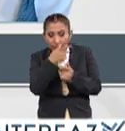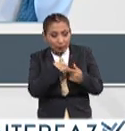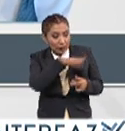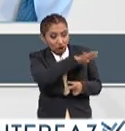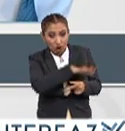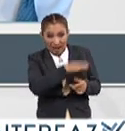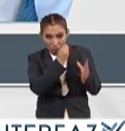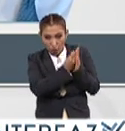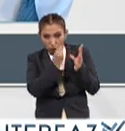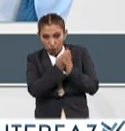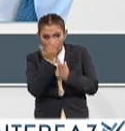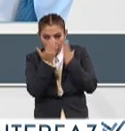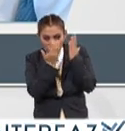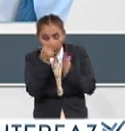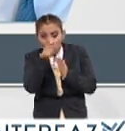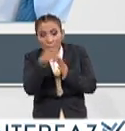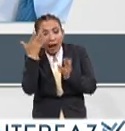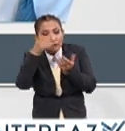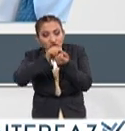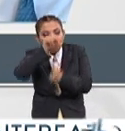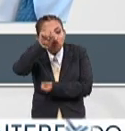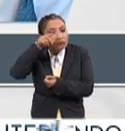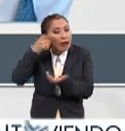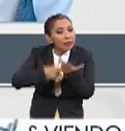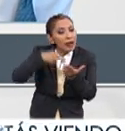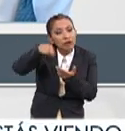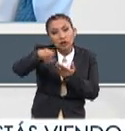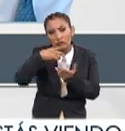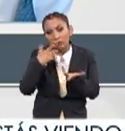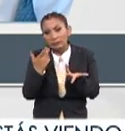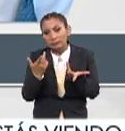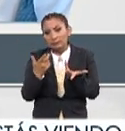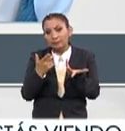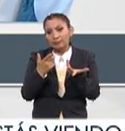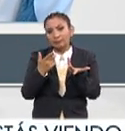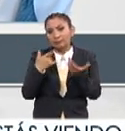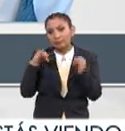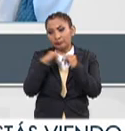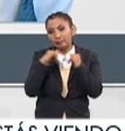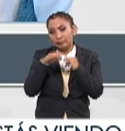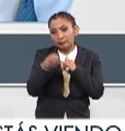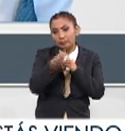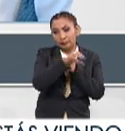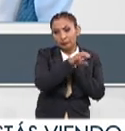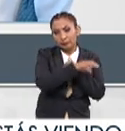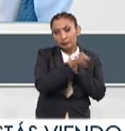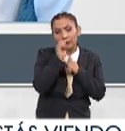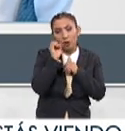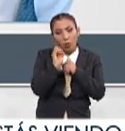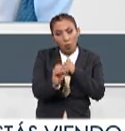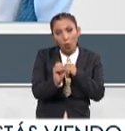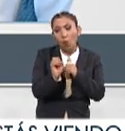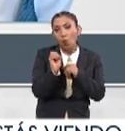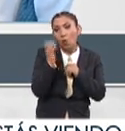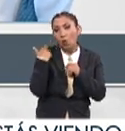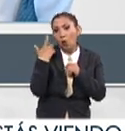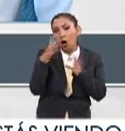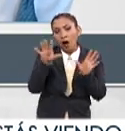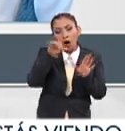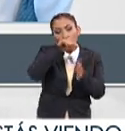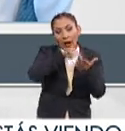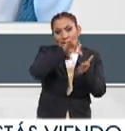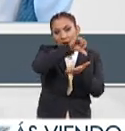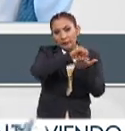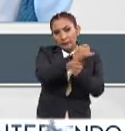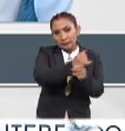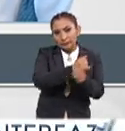gentes supieran lo que estamos haciendo también dentro de nuestras instituciones o dentro de nuestros centros de